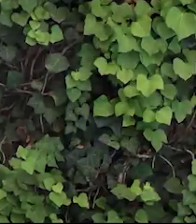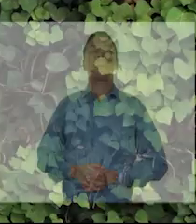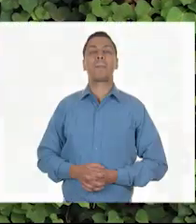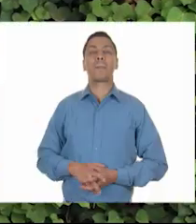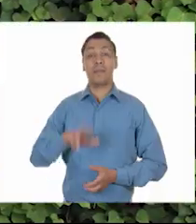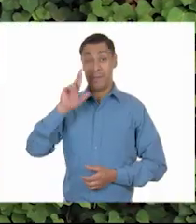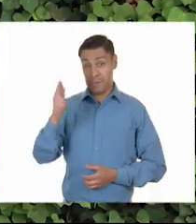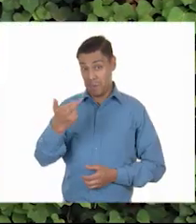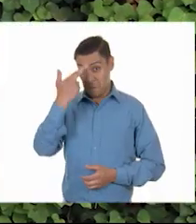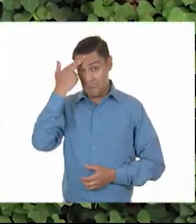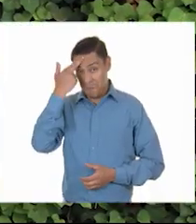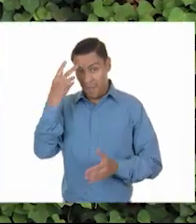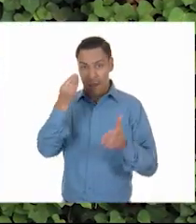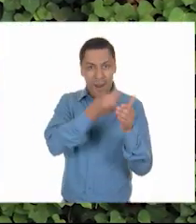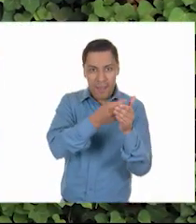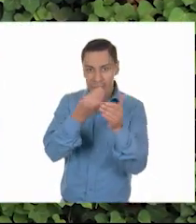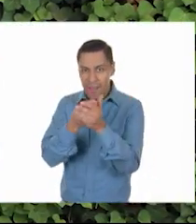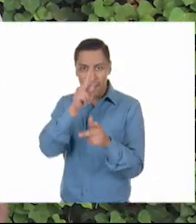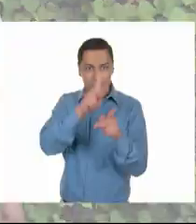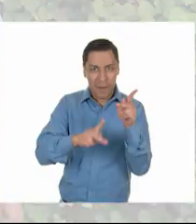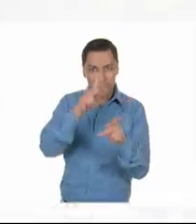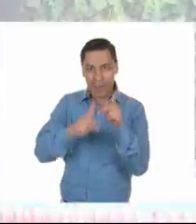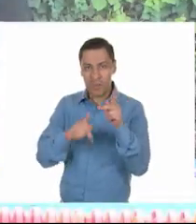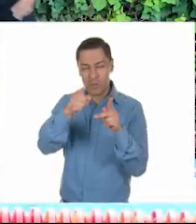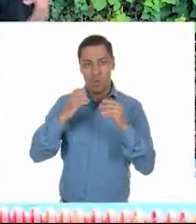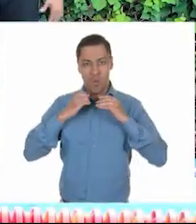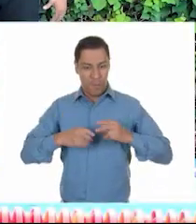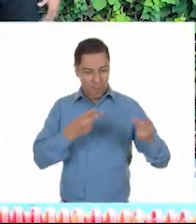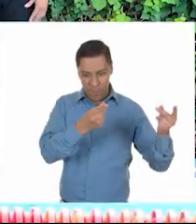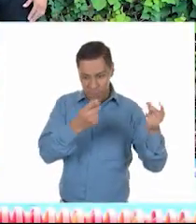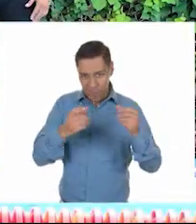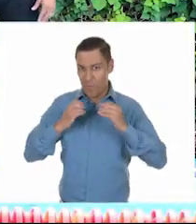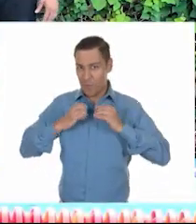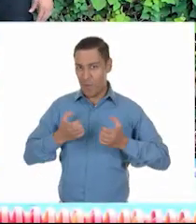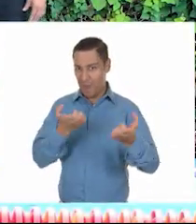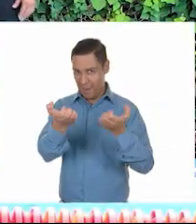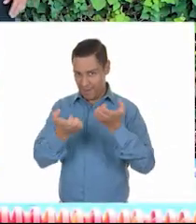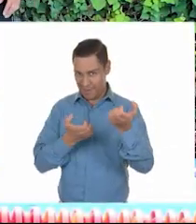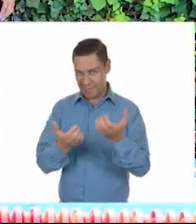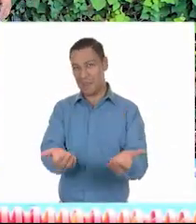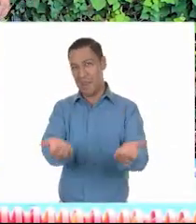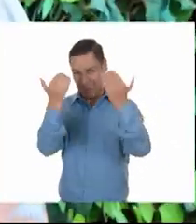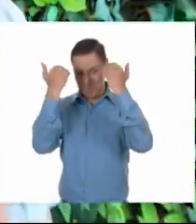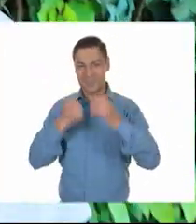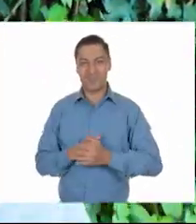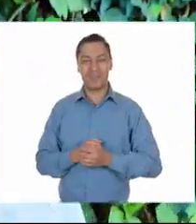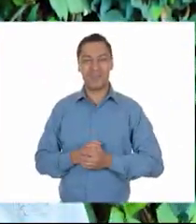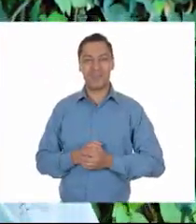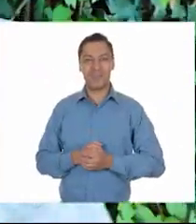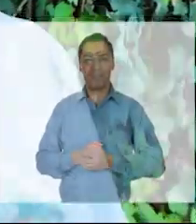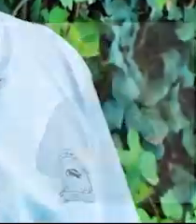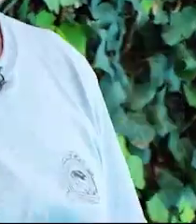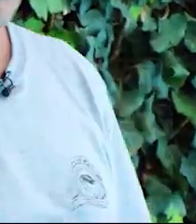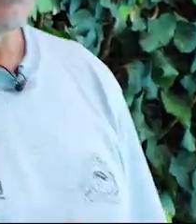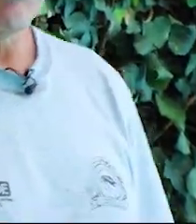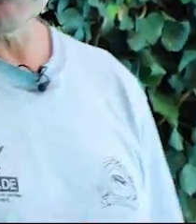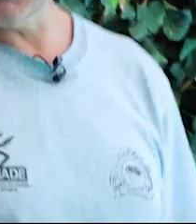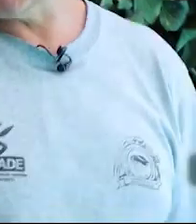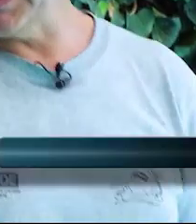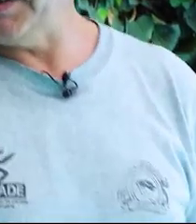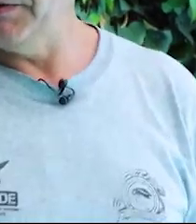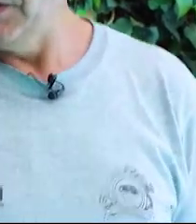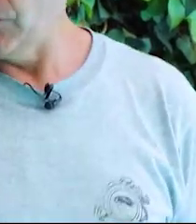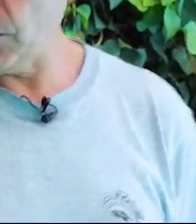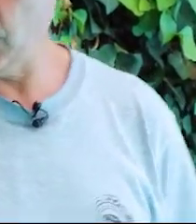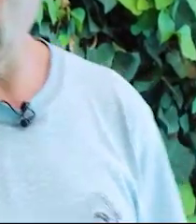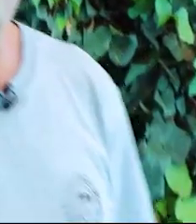Recuerda, entre clase y clase, activa tu cuerpo. En esta ocasión vamos a trabajar la parte del abdomen, el estómago. ¿Qué vamos